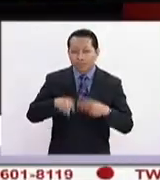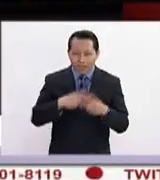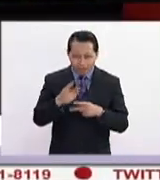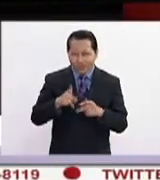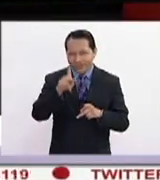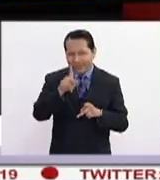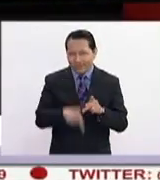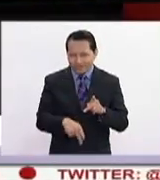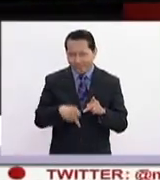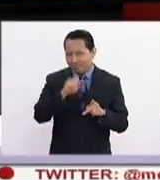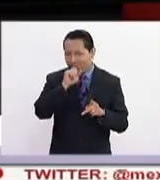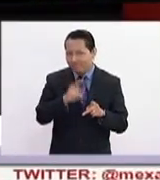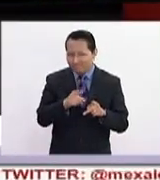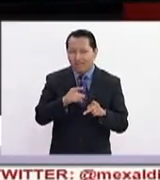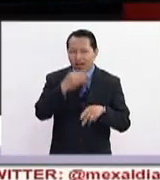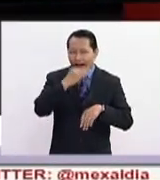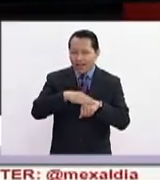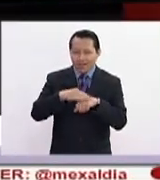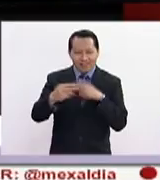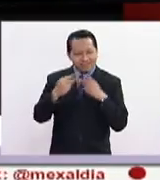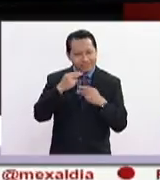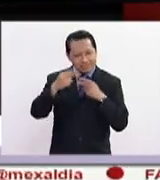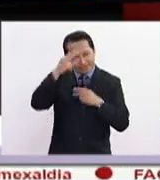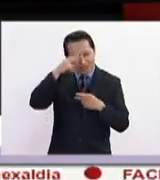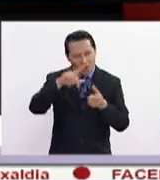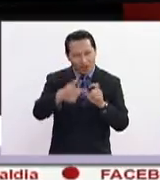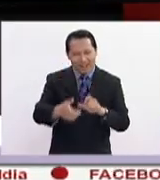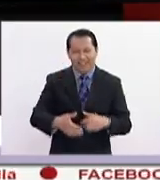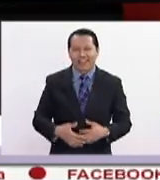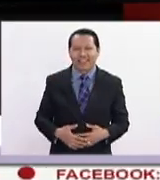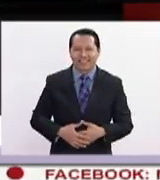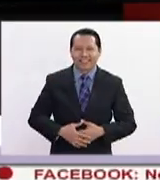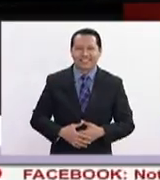Vamos en este momento a hacer una pausa. Le recuerdo que está usted viendo México al Día.